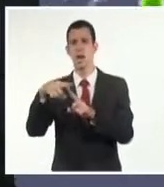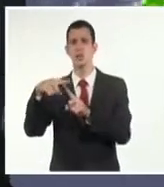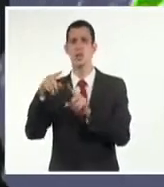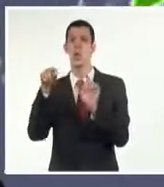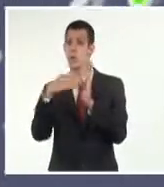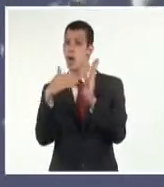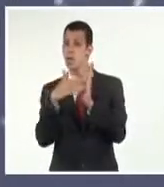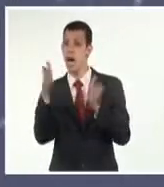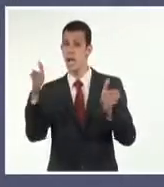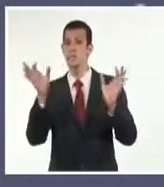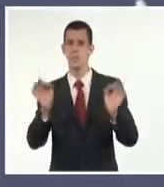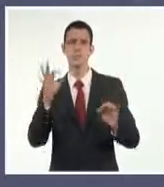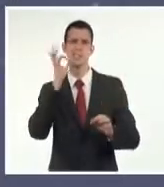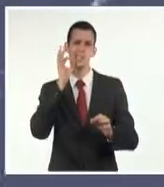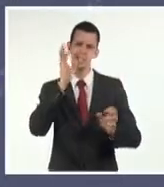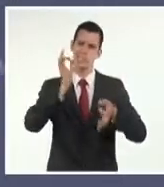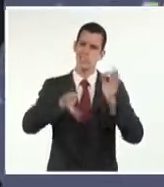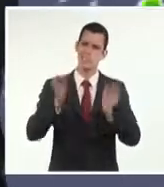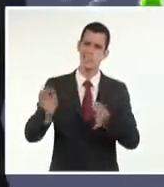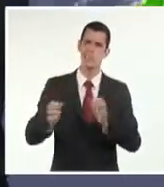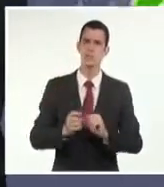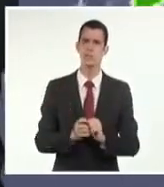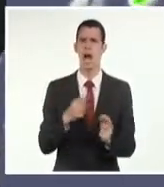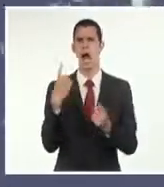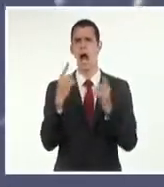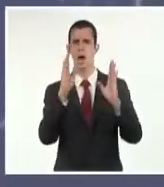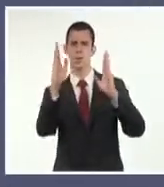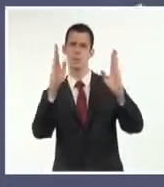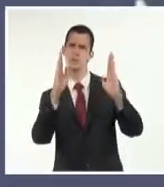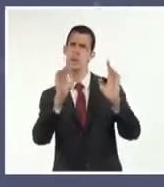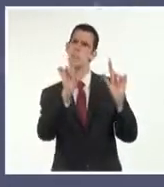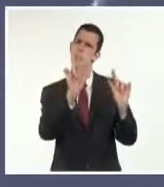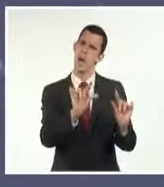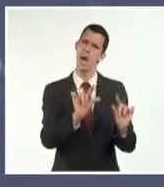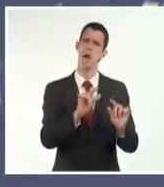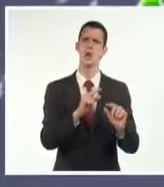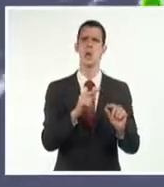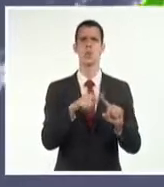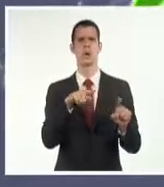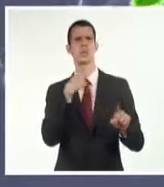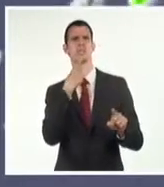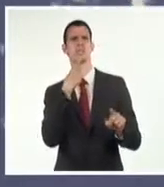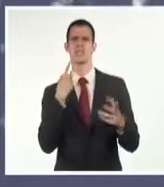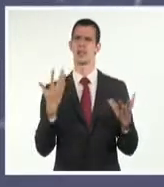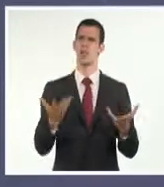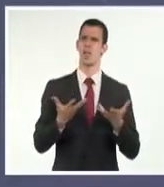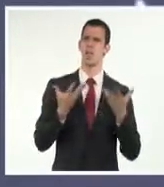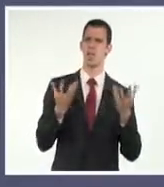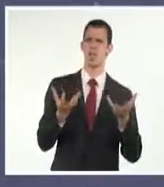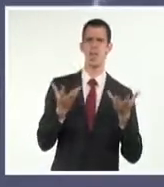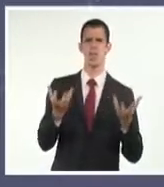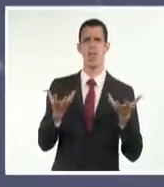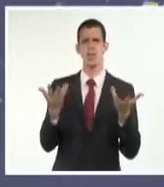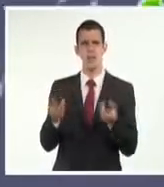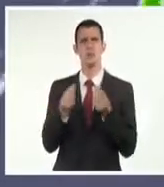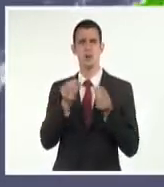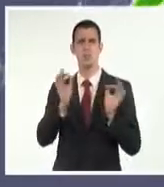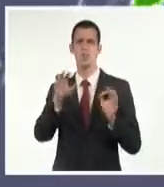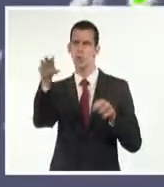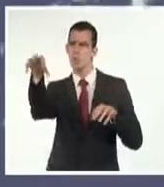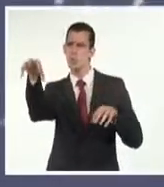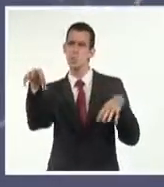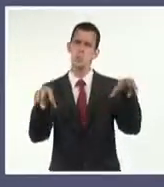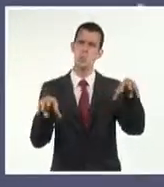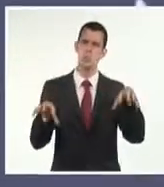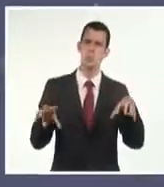también ocurre, aunque de manera más aislada hacia el interior, porque tenemos también, bueno, abundante humedad en los niveles altos de la atmósfera hacia la zona occidental del país, marcada por